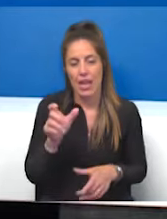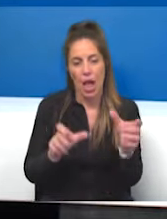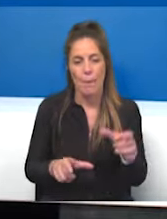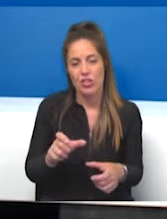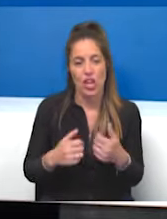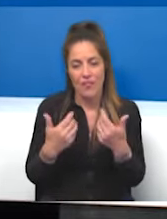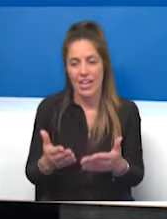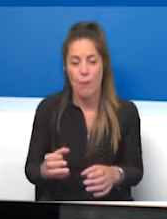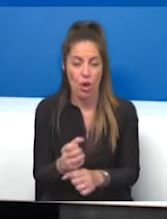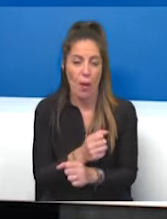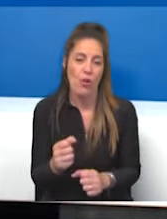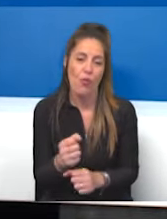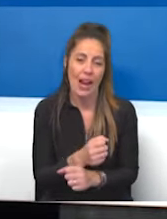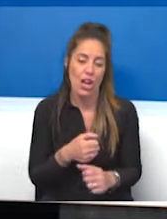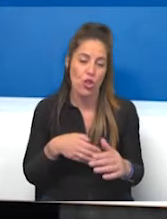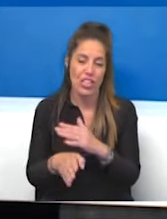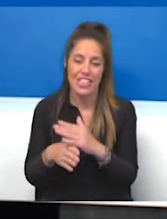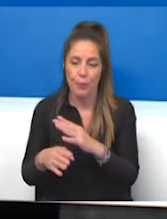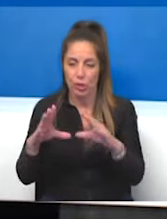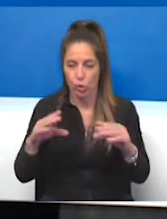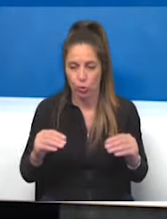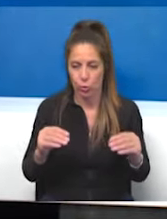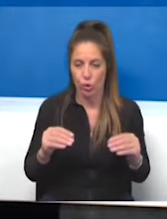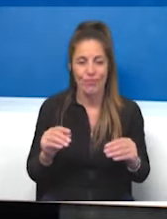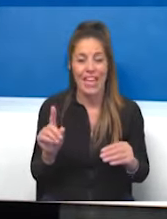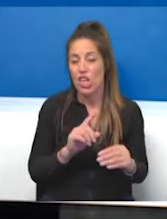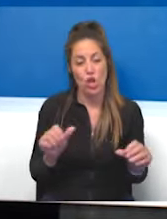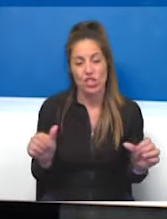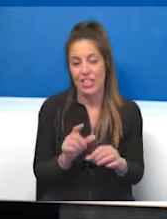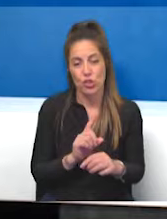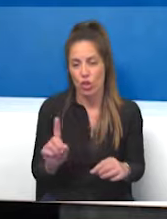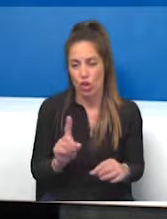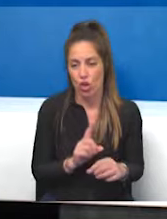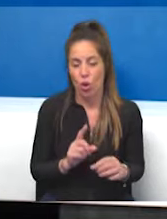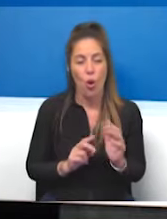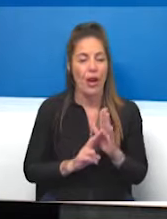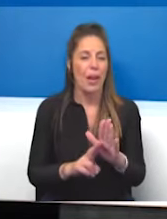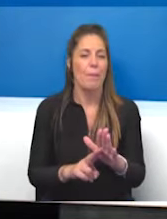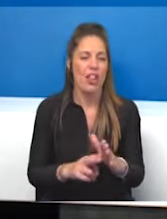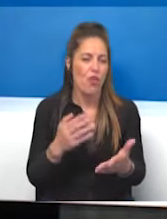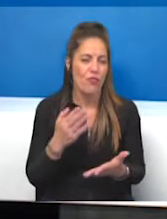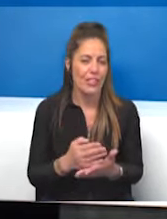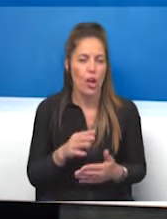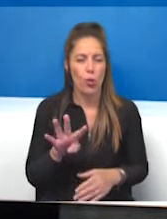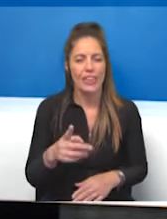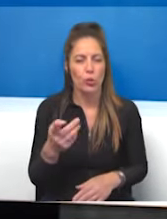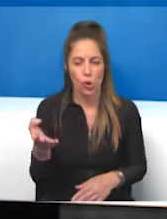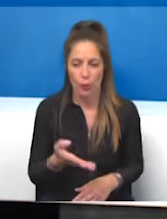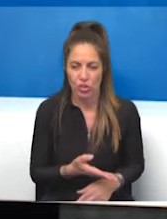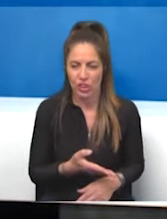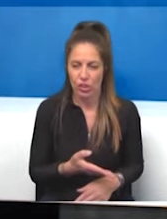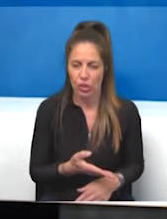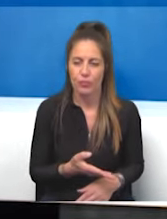iba a inclinar por aprobar los asanami nocturnos y no sucedió tuvo un respaldo creo que final de 41 por de la